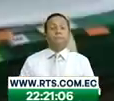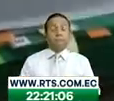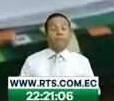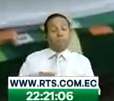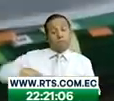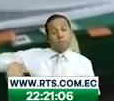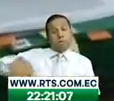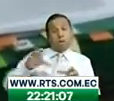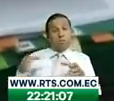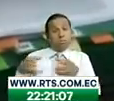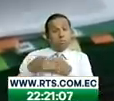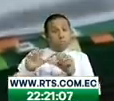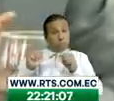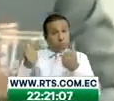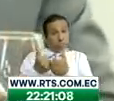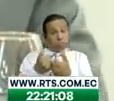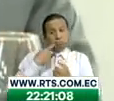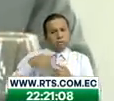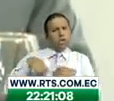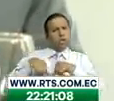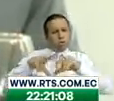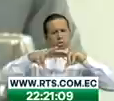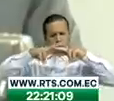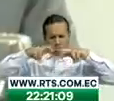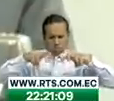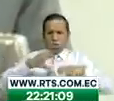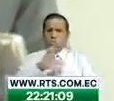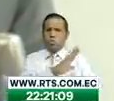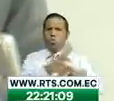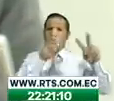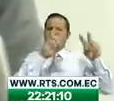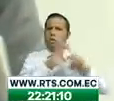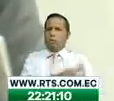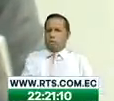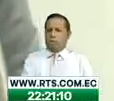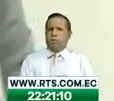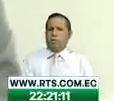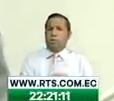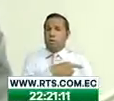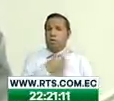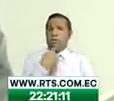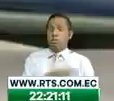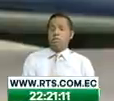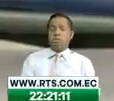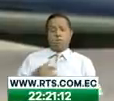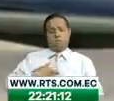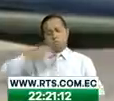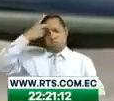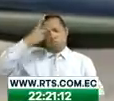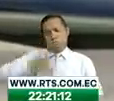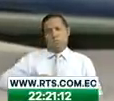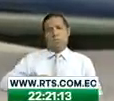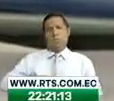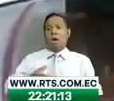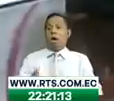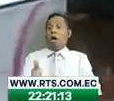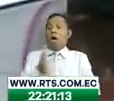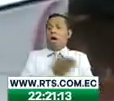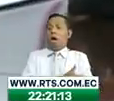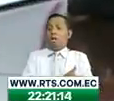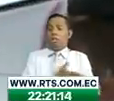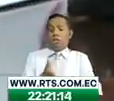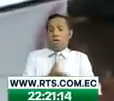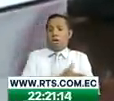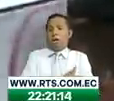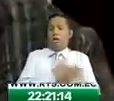el informe de recomendación al Pleno sobre la situación de Mendoza, pese a que este dejó clara su posición. Los últimos insumos que recibió la